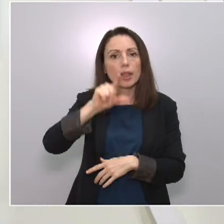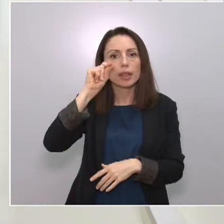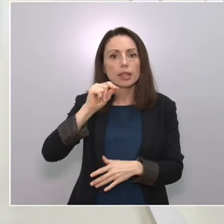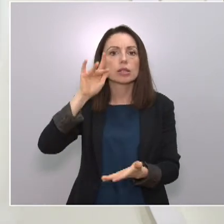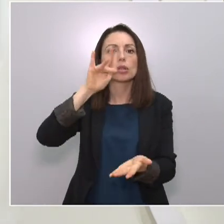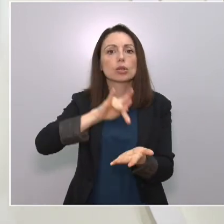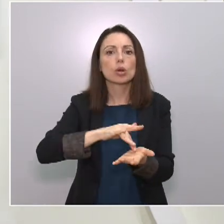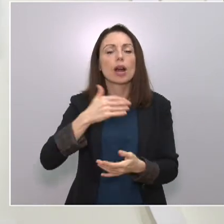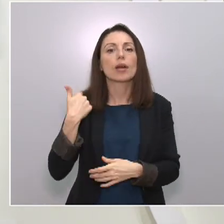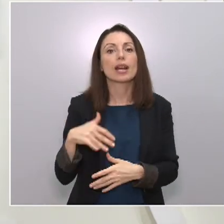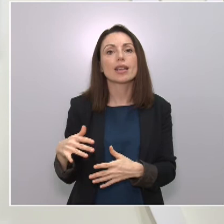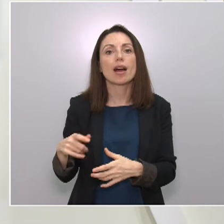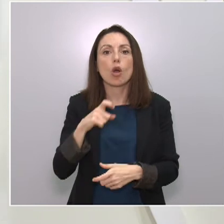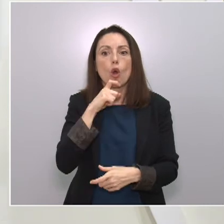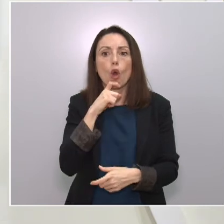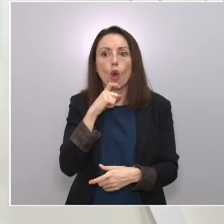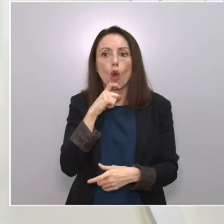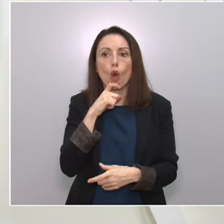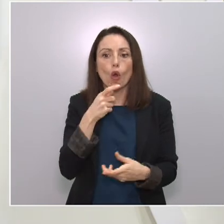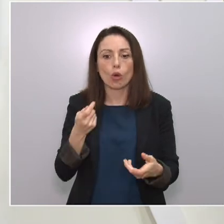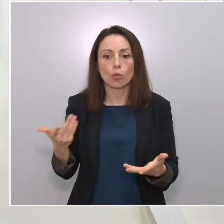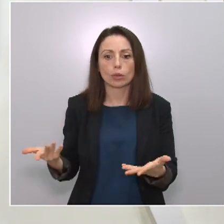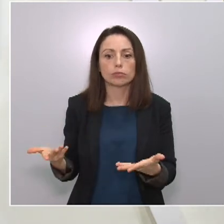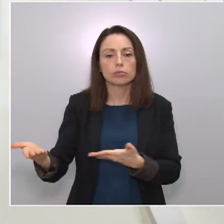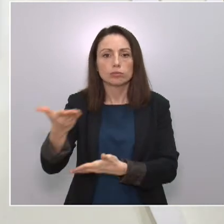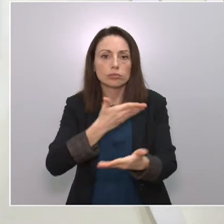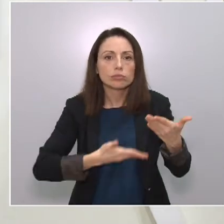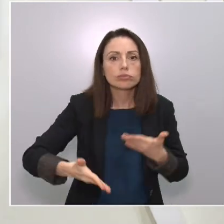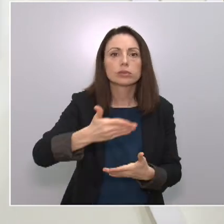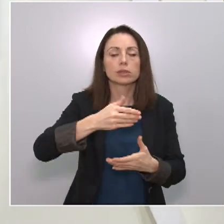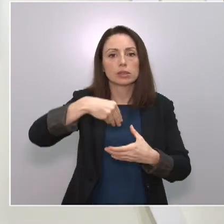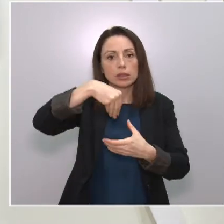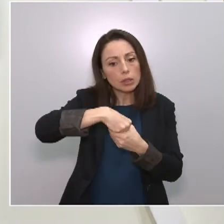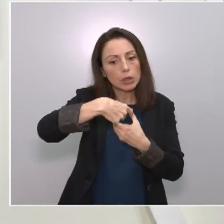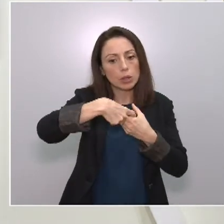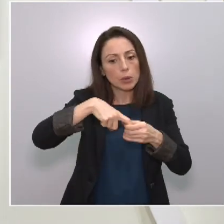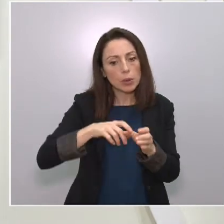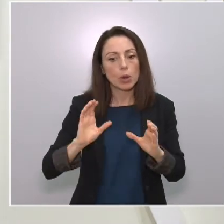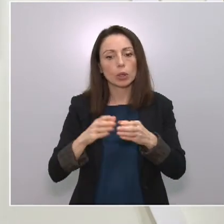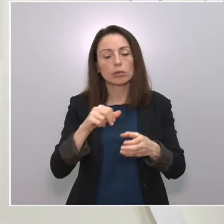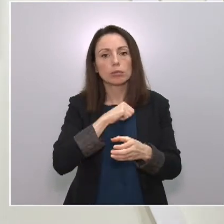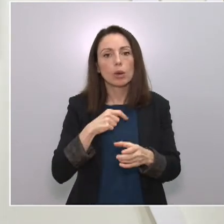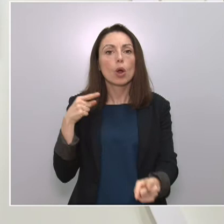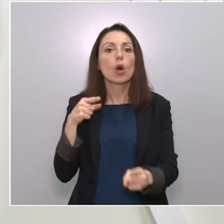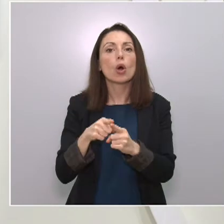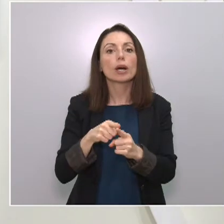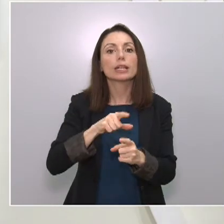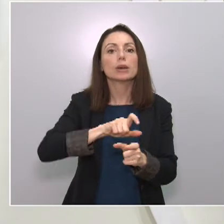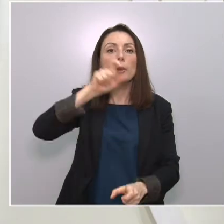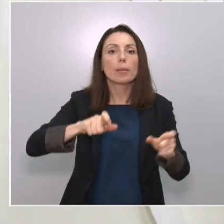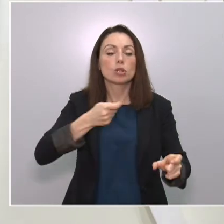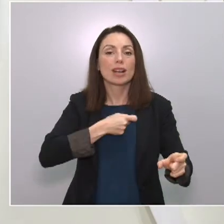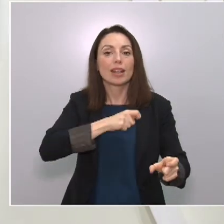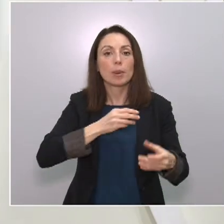decisiones ahora ya coordinadas y participadas con las comunidades autónomas para seguir protegiendo la vida de los